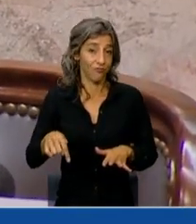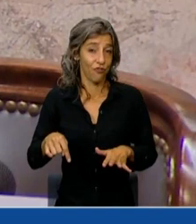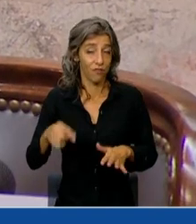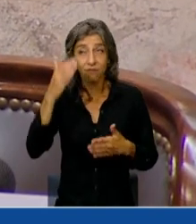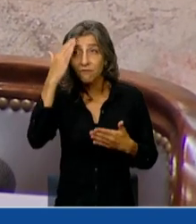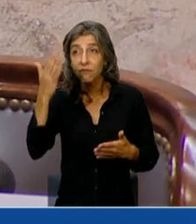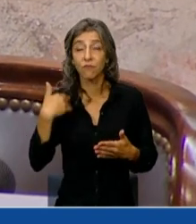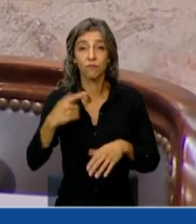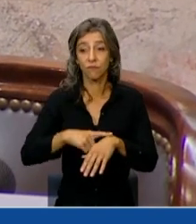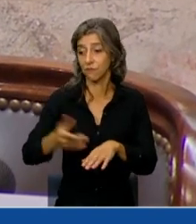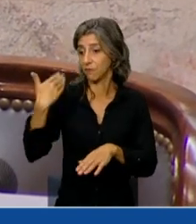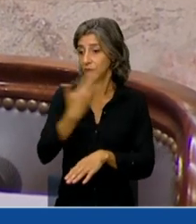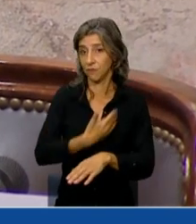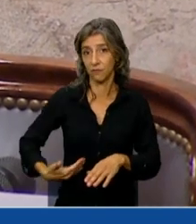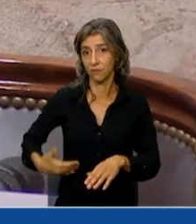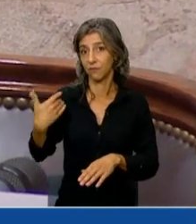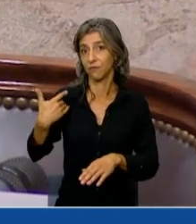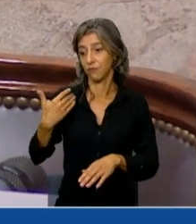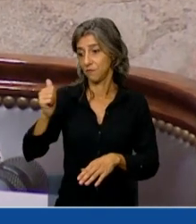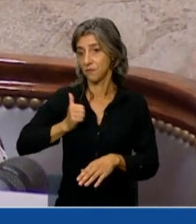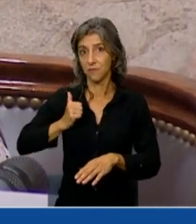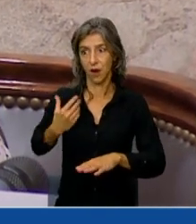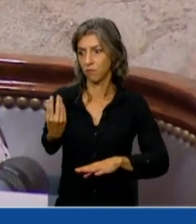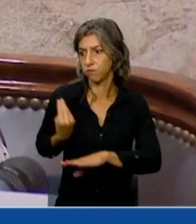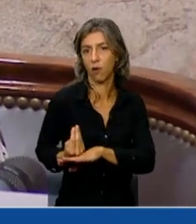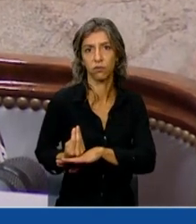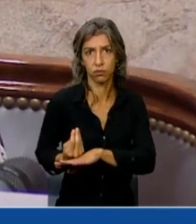cívico, militar, eclesiástico, empresarial,